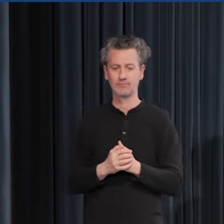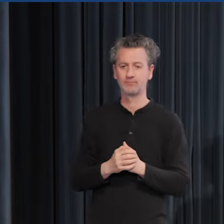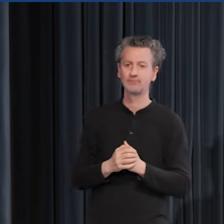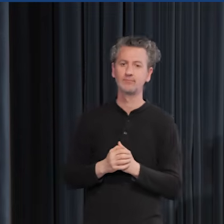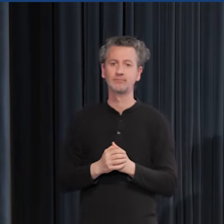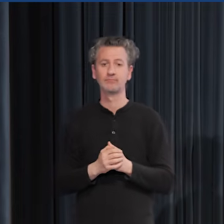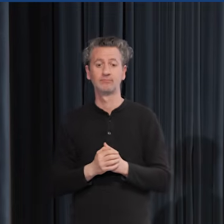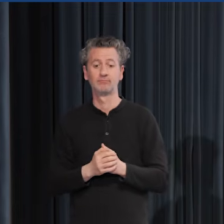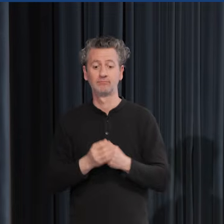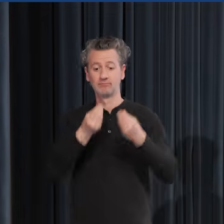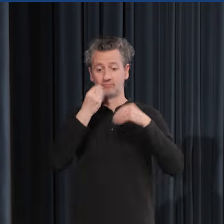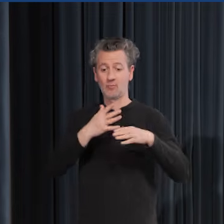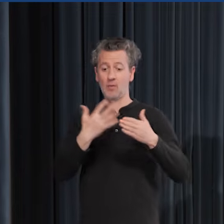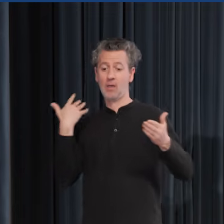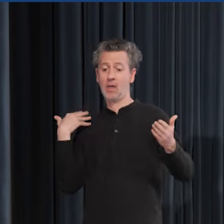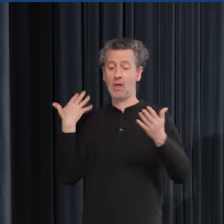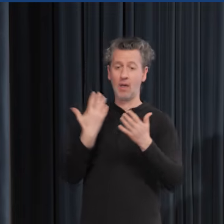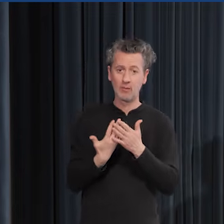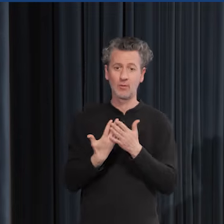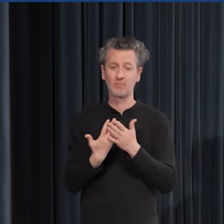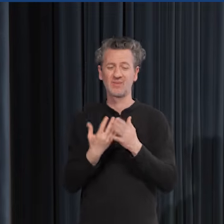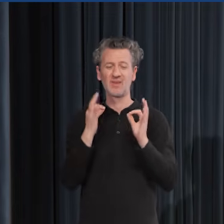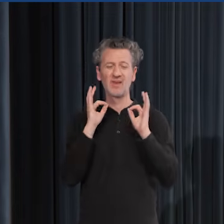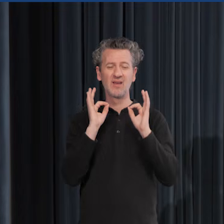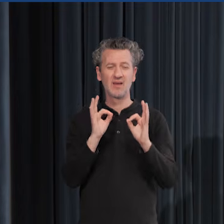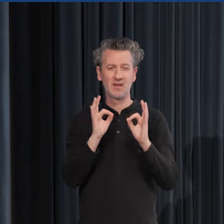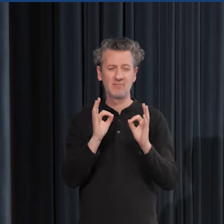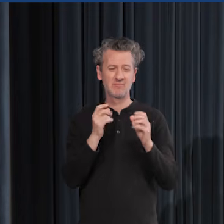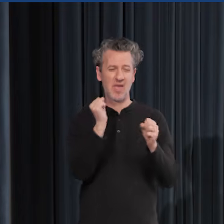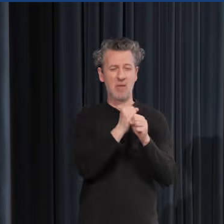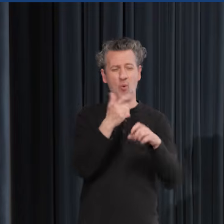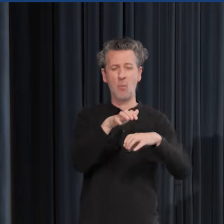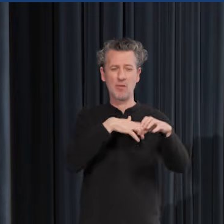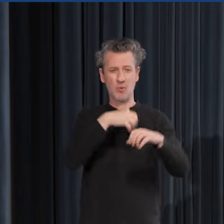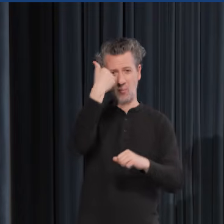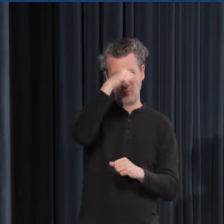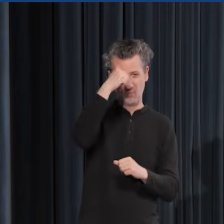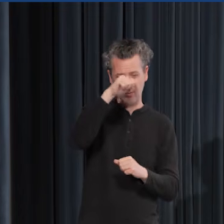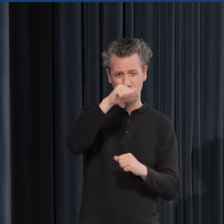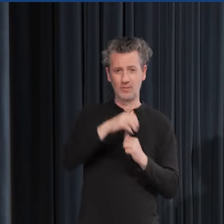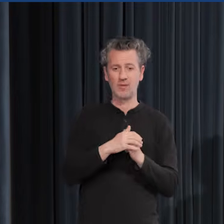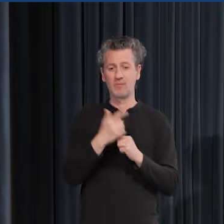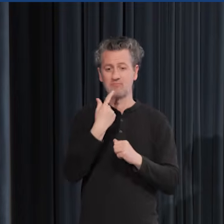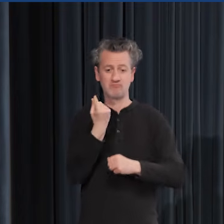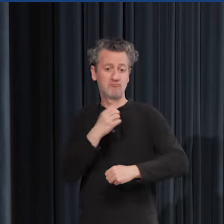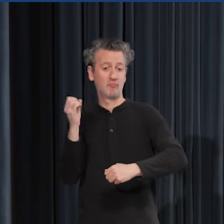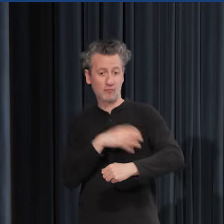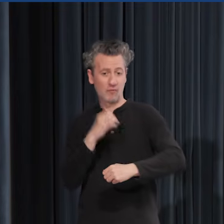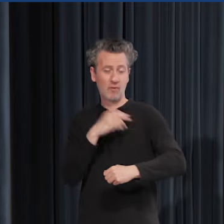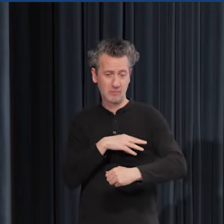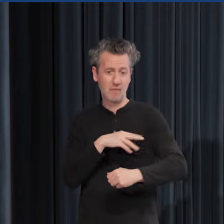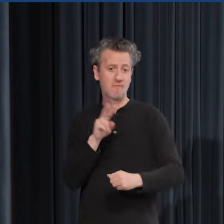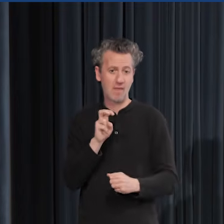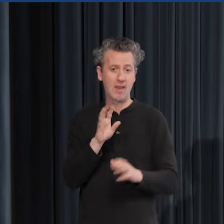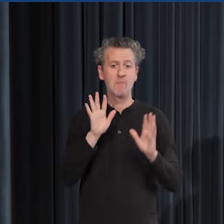Pues históricamente los empleos masculinizados han servido, por supuesto, como fuente de ingresos, ¿no? Pero también